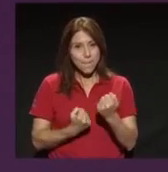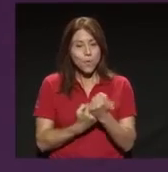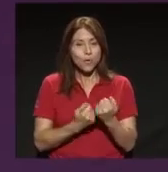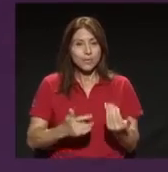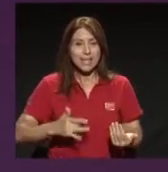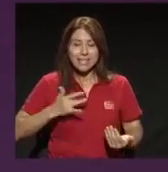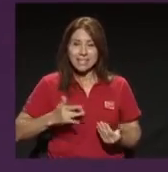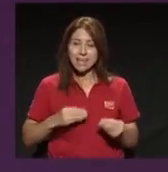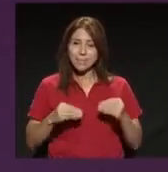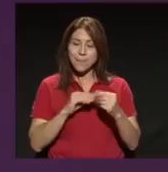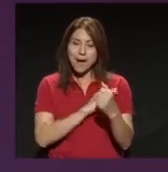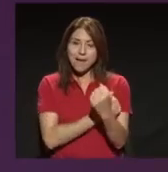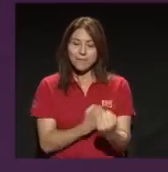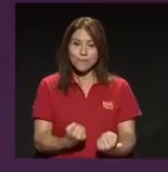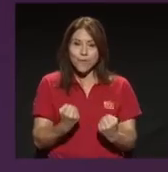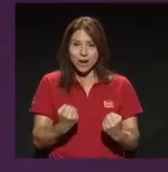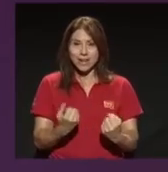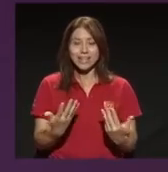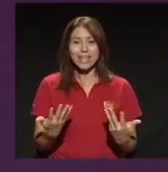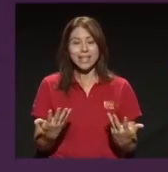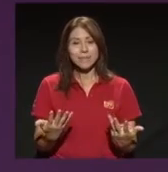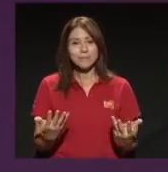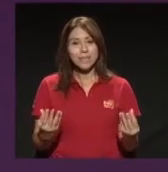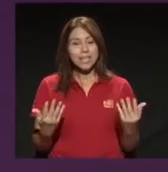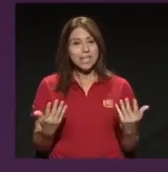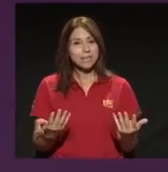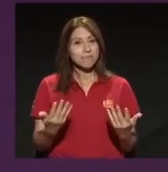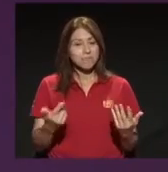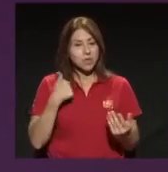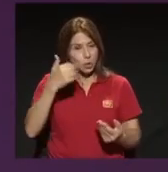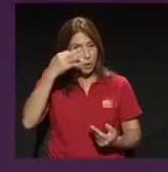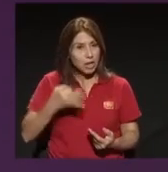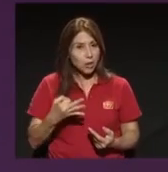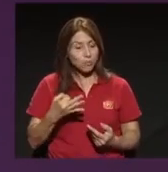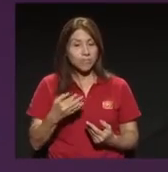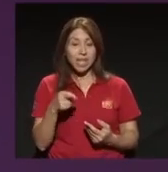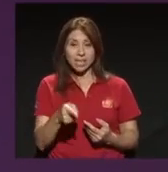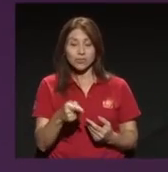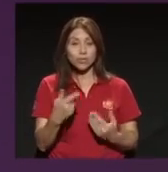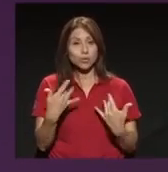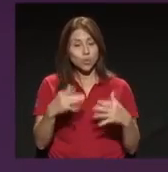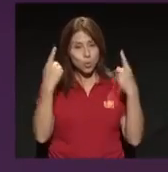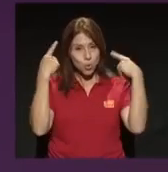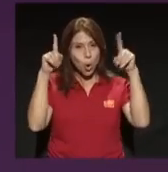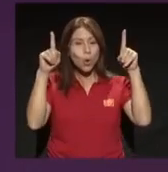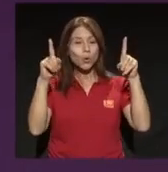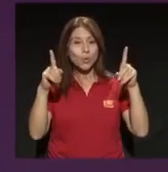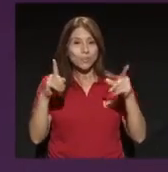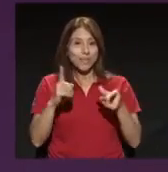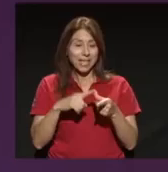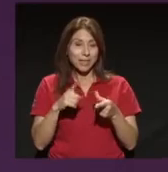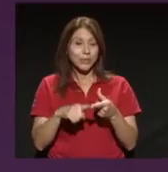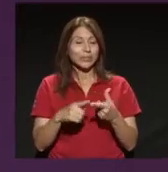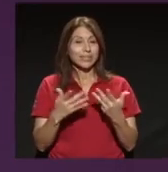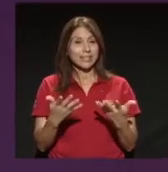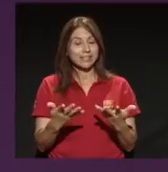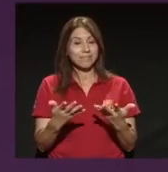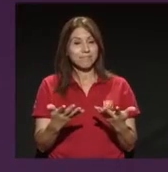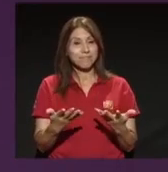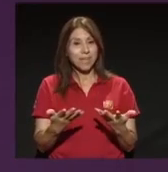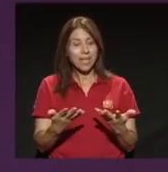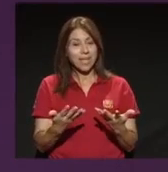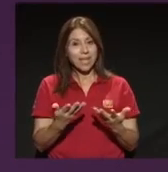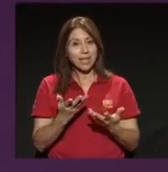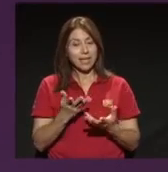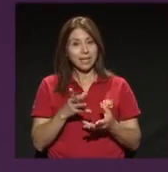más fuerte verdad y creo que es un logro por supuesto entonces el hecho de estar en